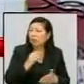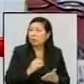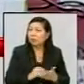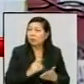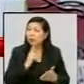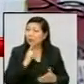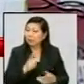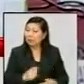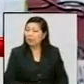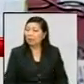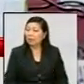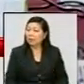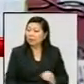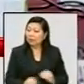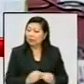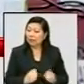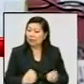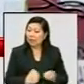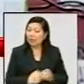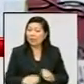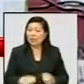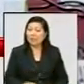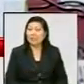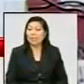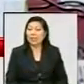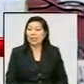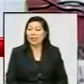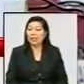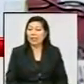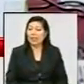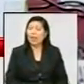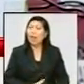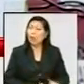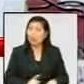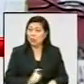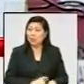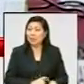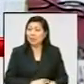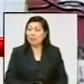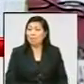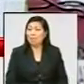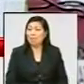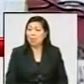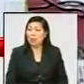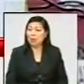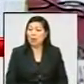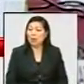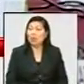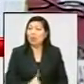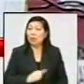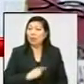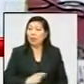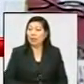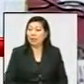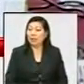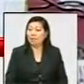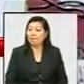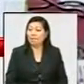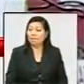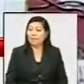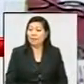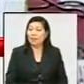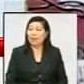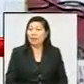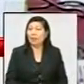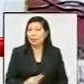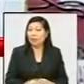estaban tratando de aplicar. En algunos momentos, en algunas autorizaciones que